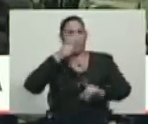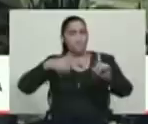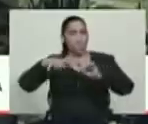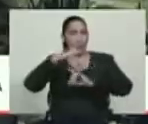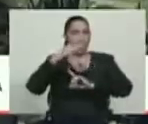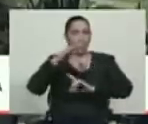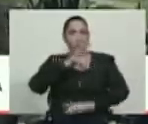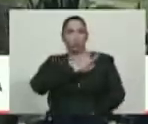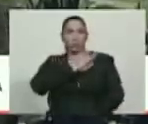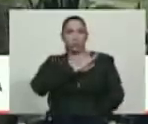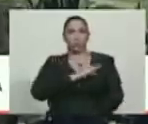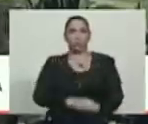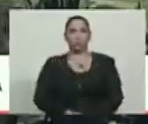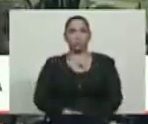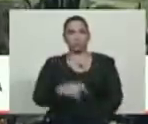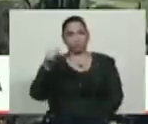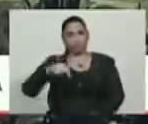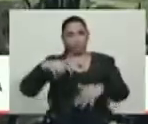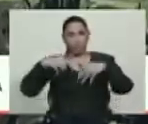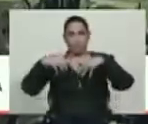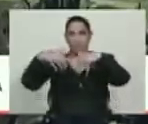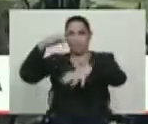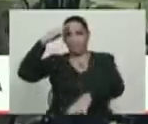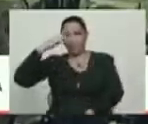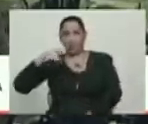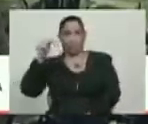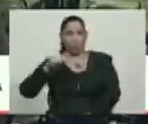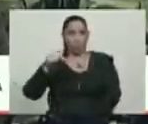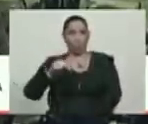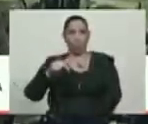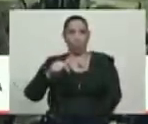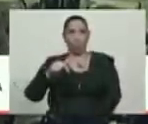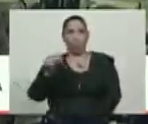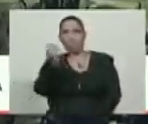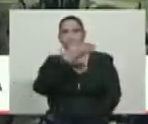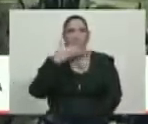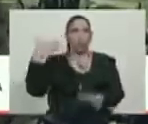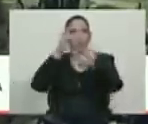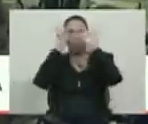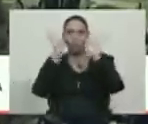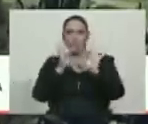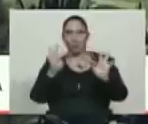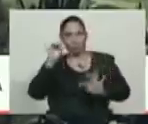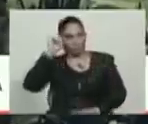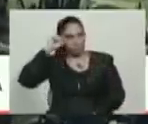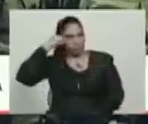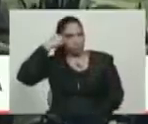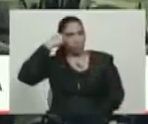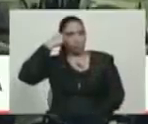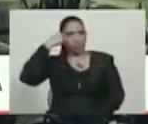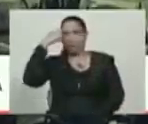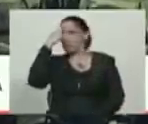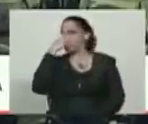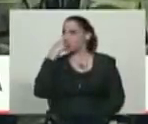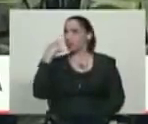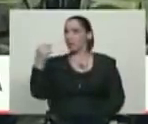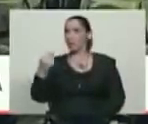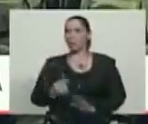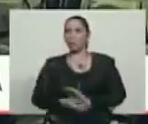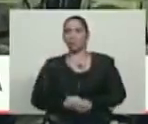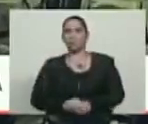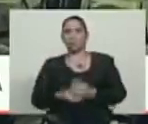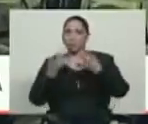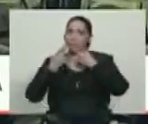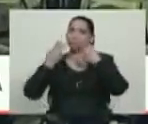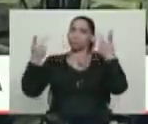soberano. Esta marcha militar de hoy es la mejor forma de recordar a Ezequiel Zamora y